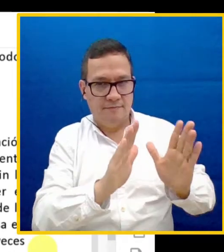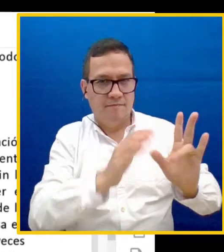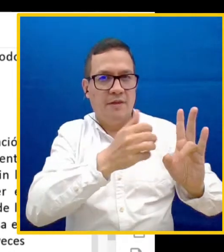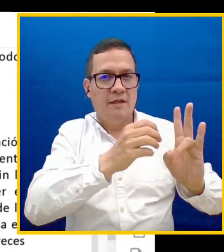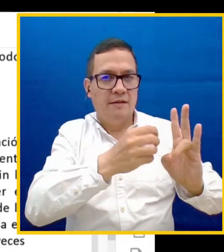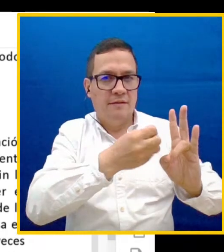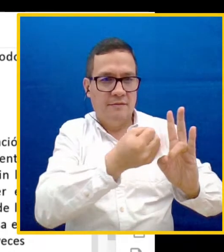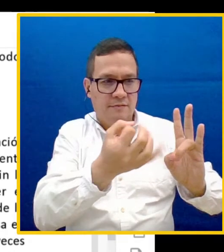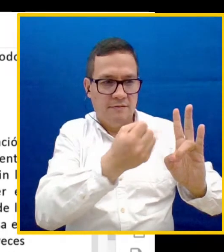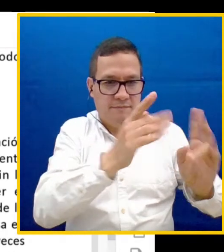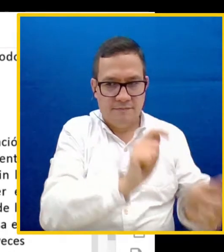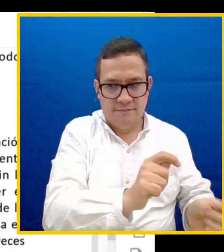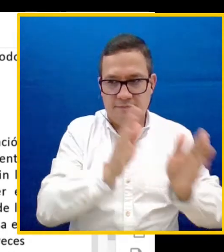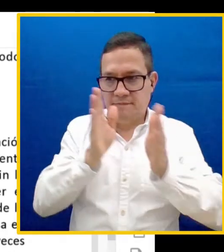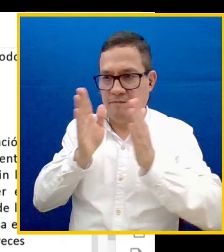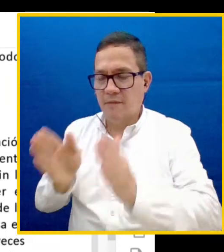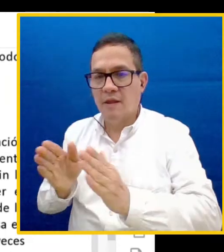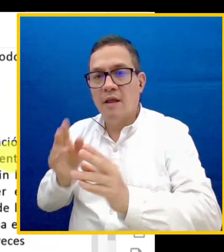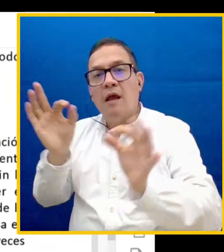El enfoque cualitativo.